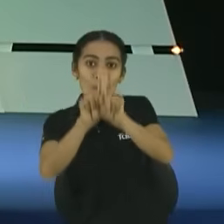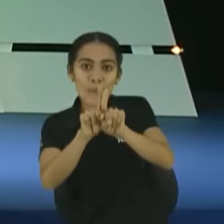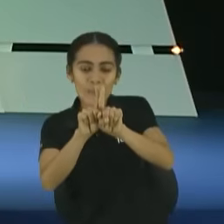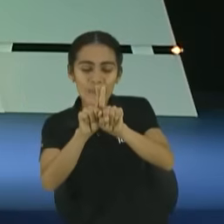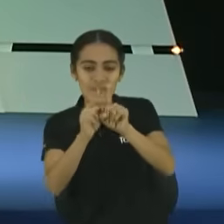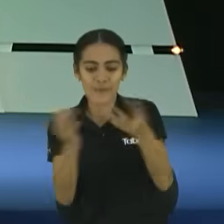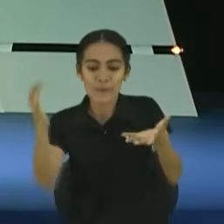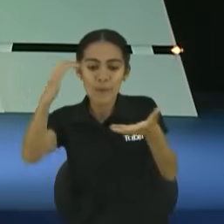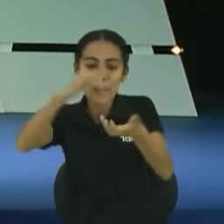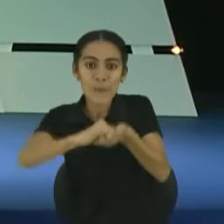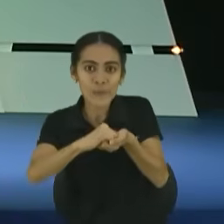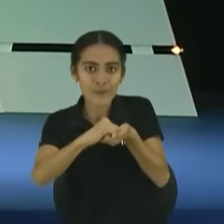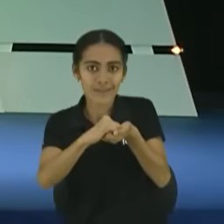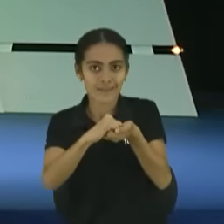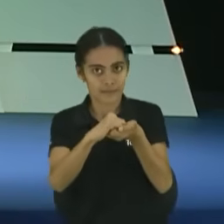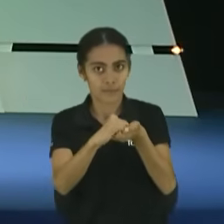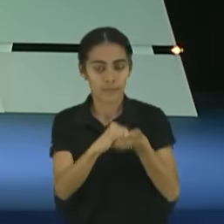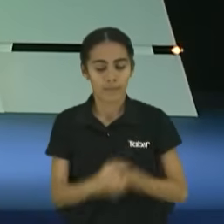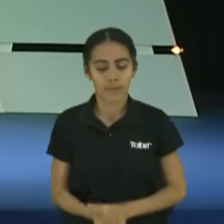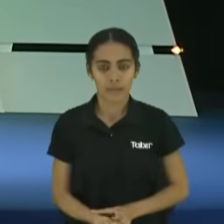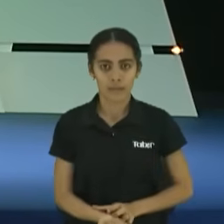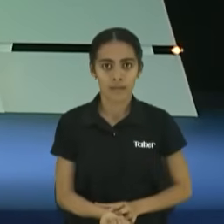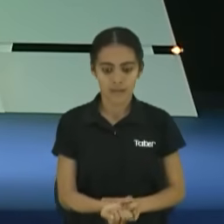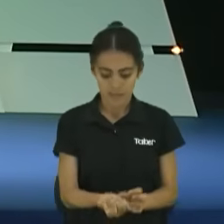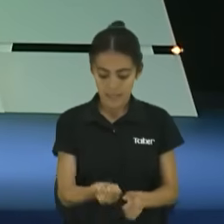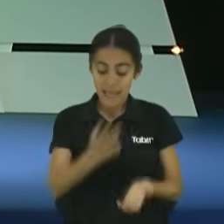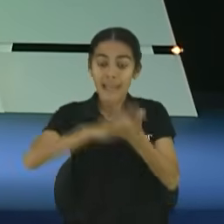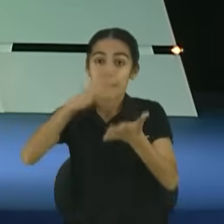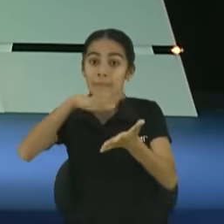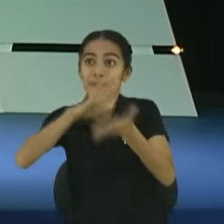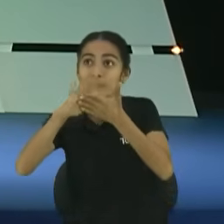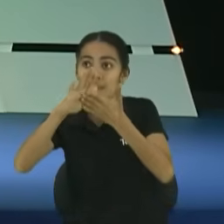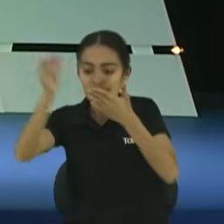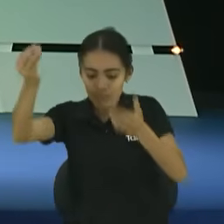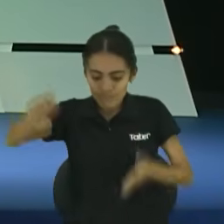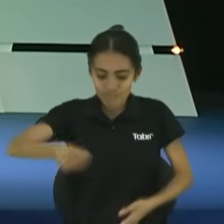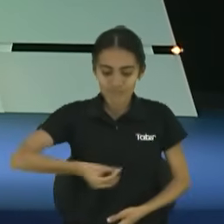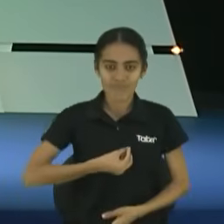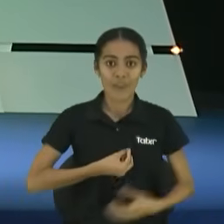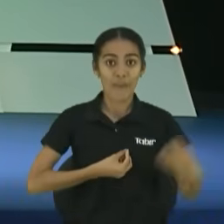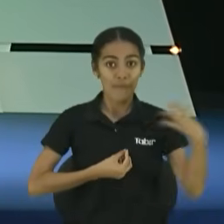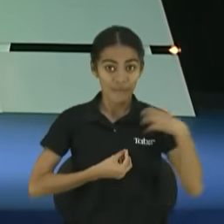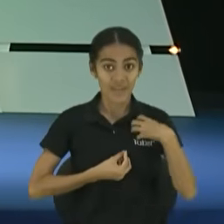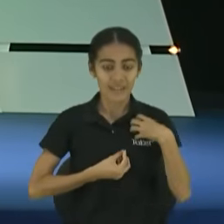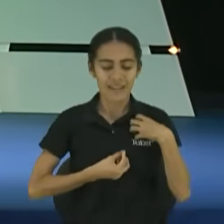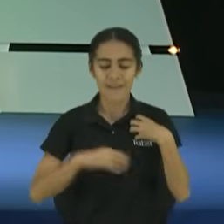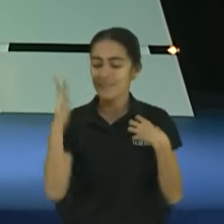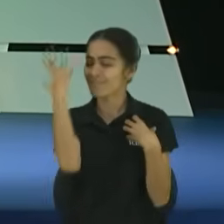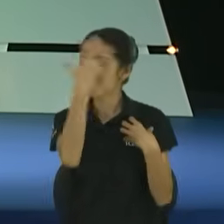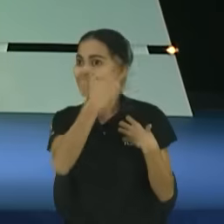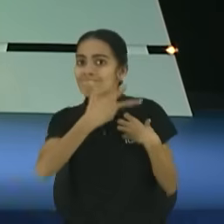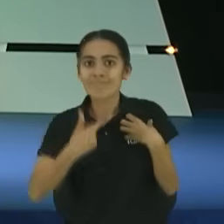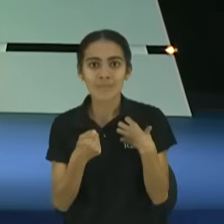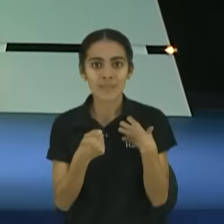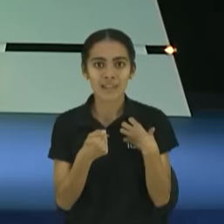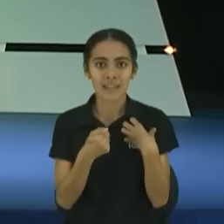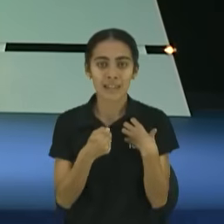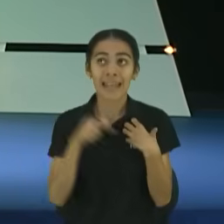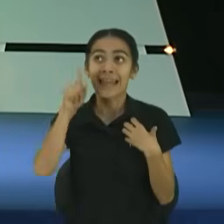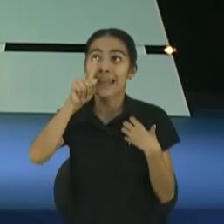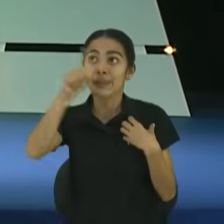Básico. Pero la influencia del Espíritu Santo en nuestra vida es tan hermosa que Él lo